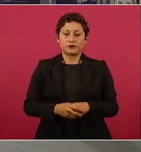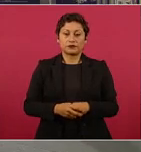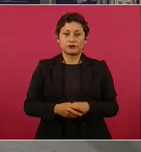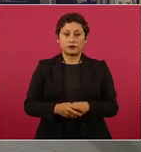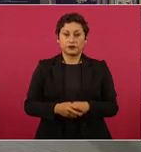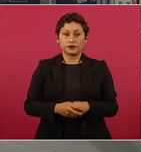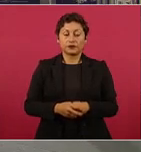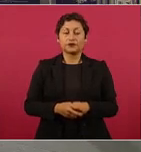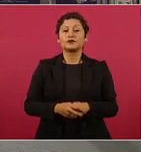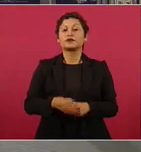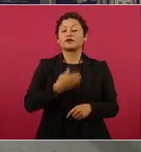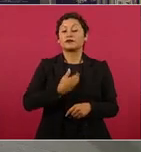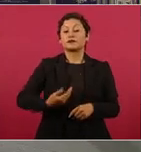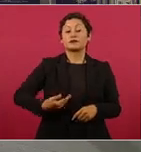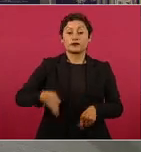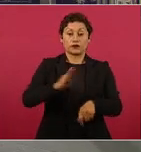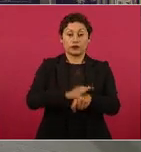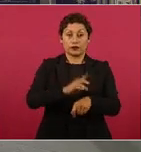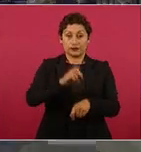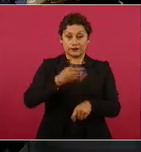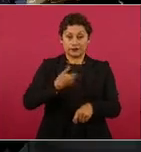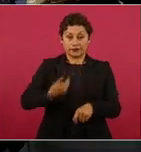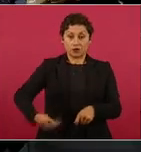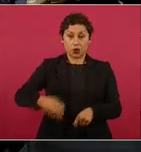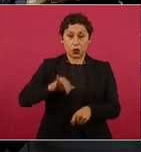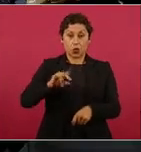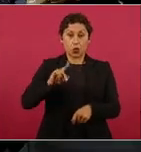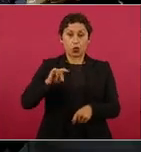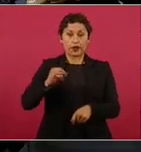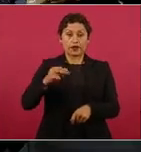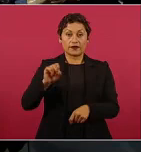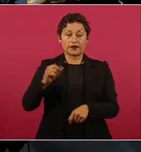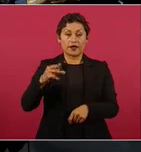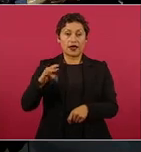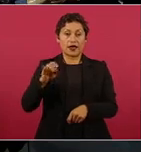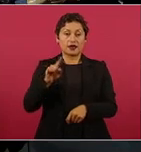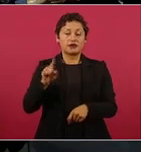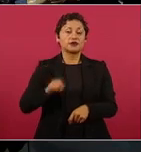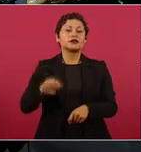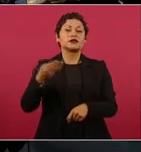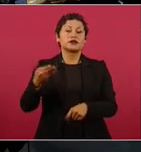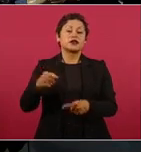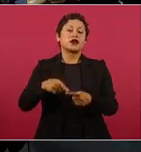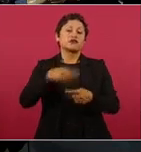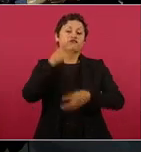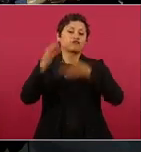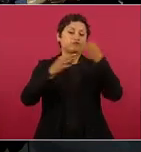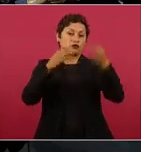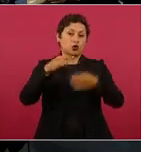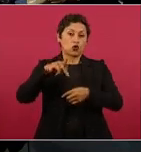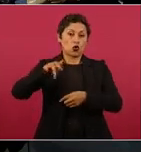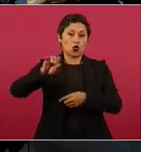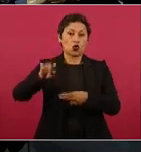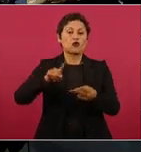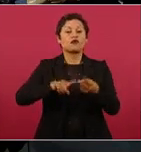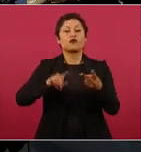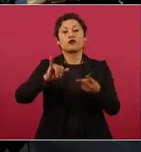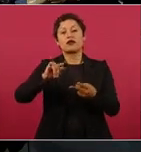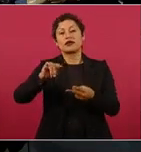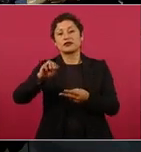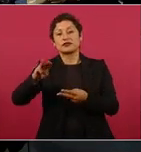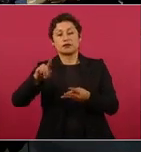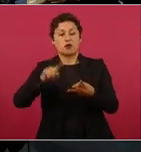Gracias, presidente. Buenos días. Judith Sánchez Reyes, corresponsal de Imagen del Golfo, Diario del Istmo, Revista La Llave e Imagen de